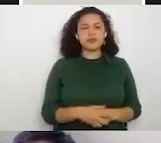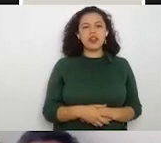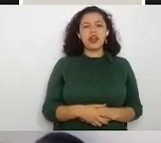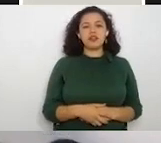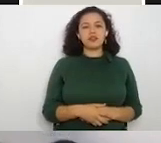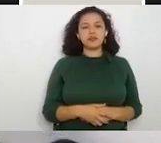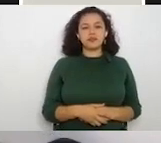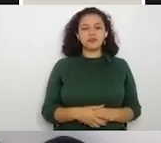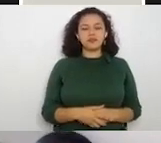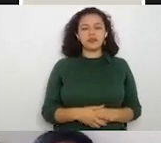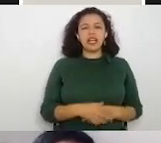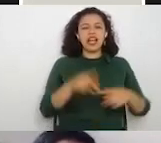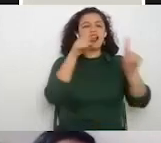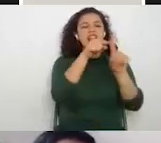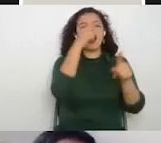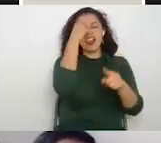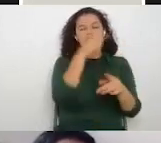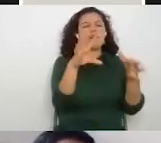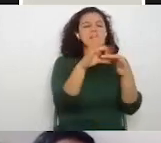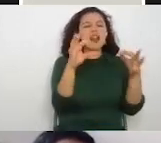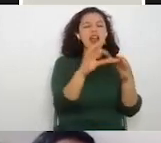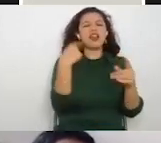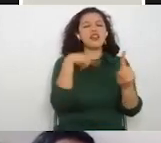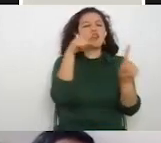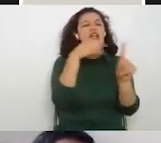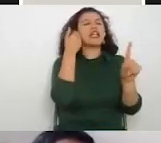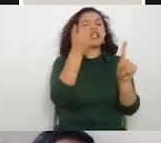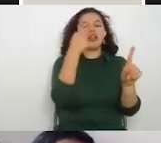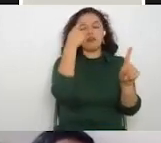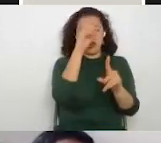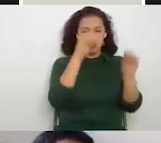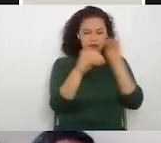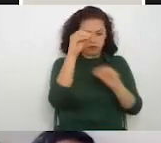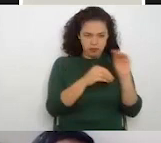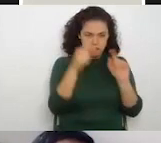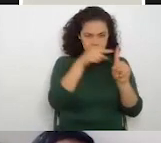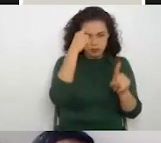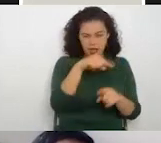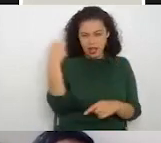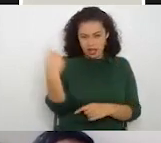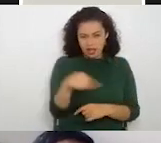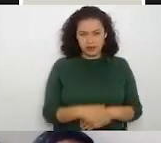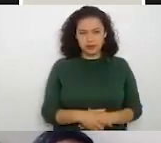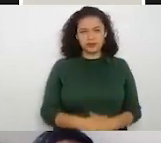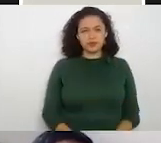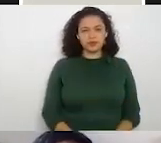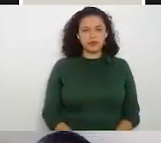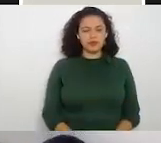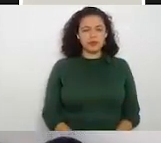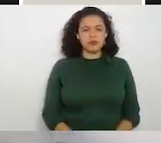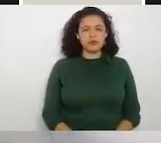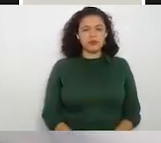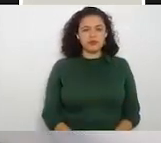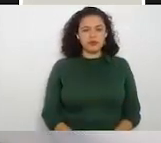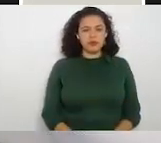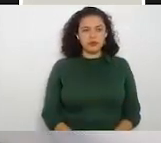el propósito que se pretende con la elaboración del manual de procedimientos, ¿sí?